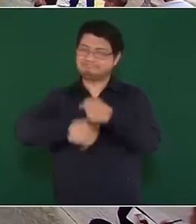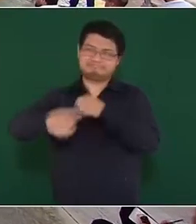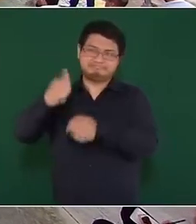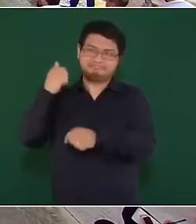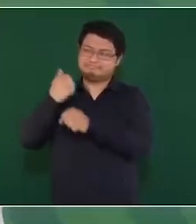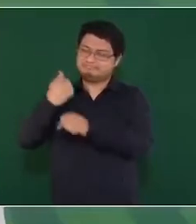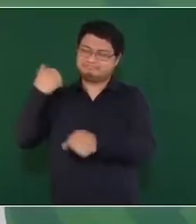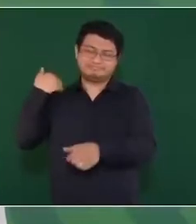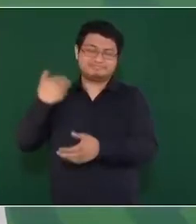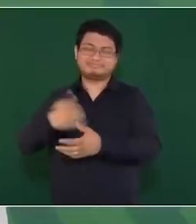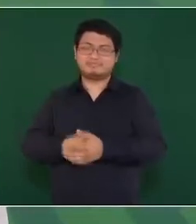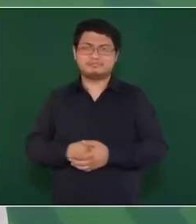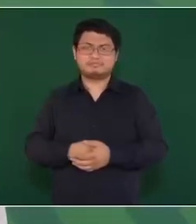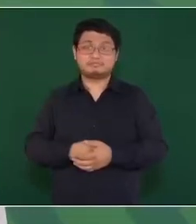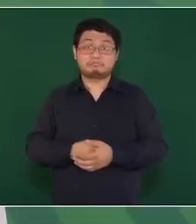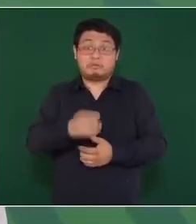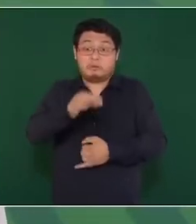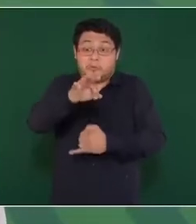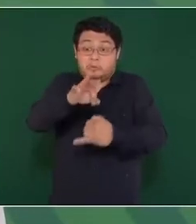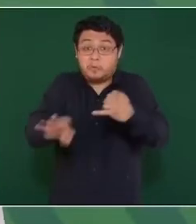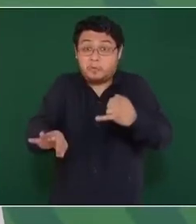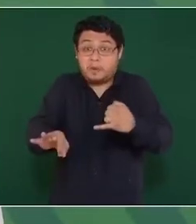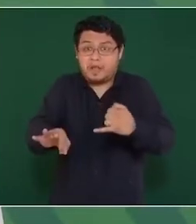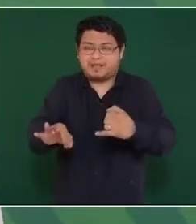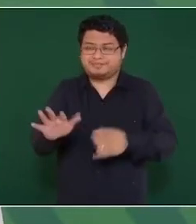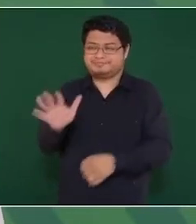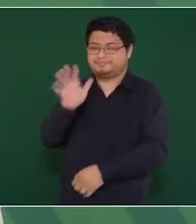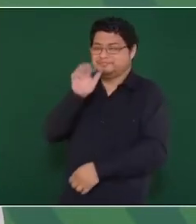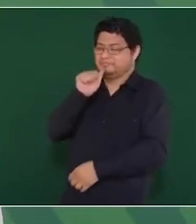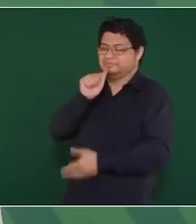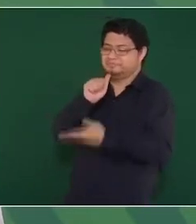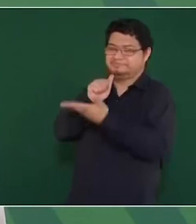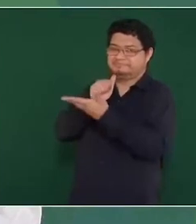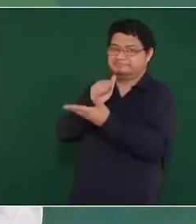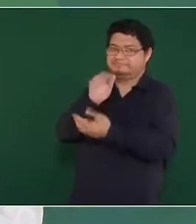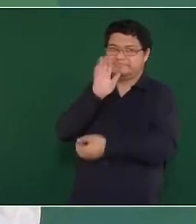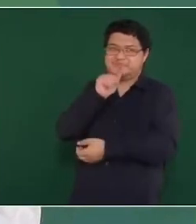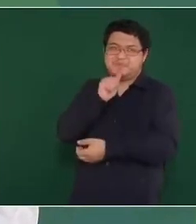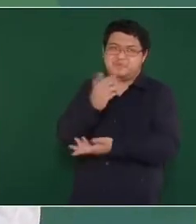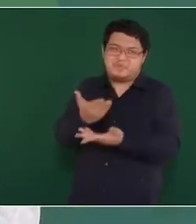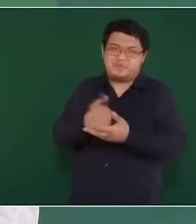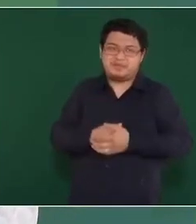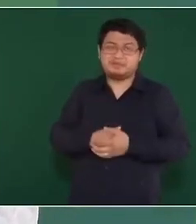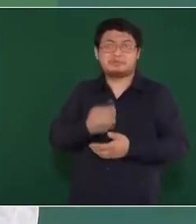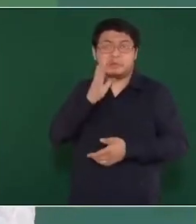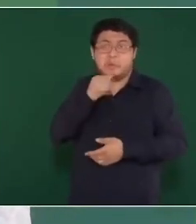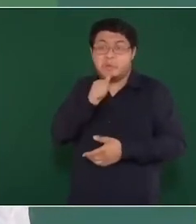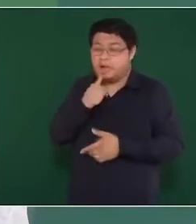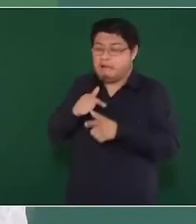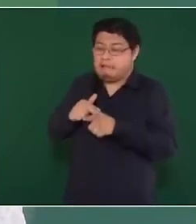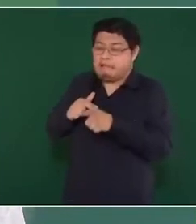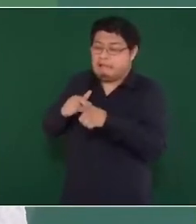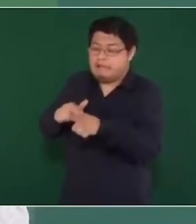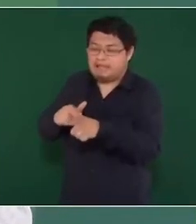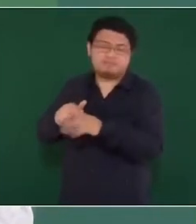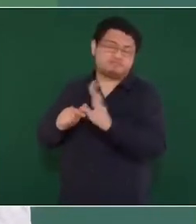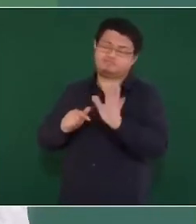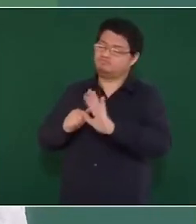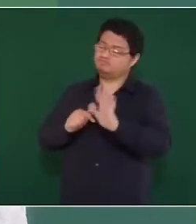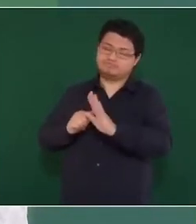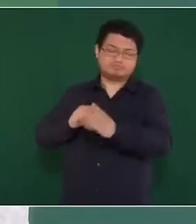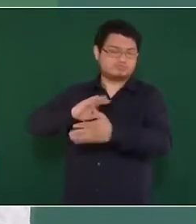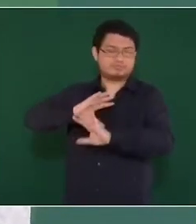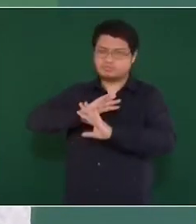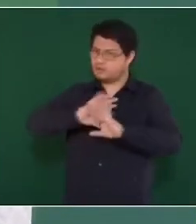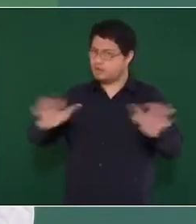Y al final no pudieron. Como no van a poder hacia adelante, ya